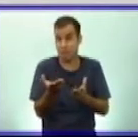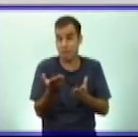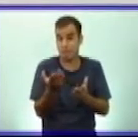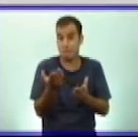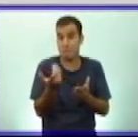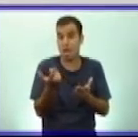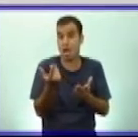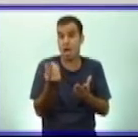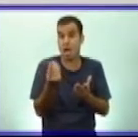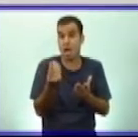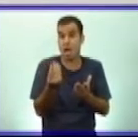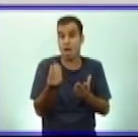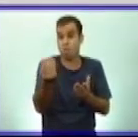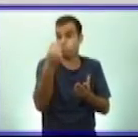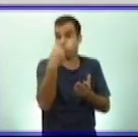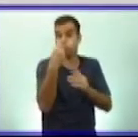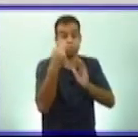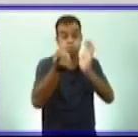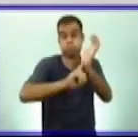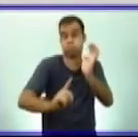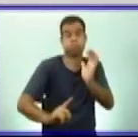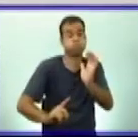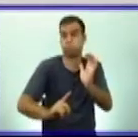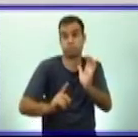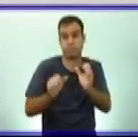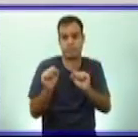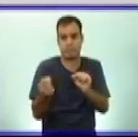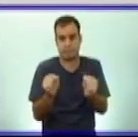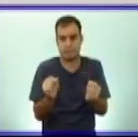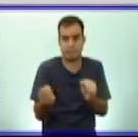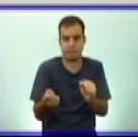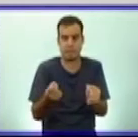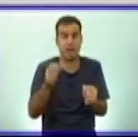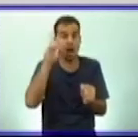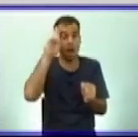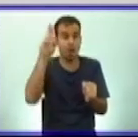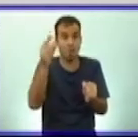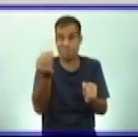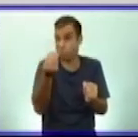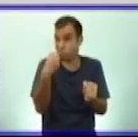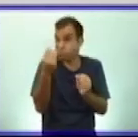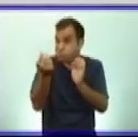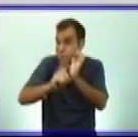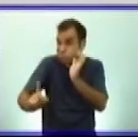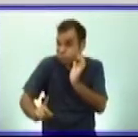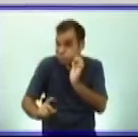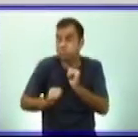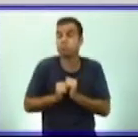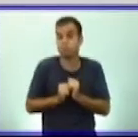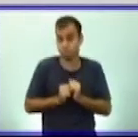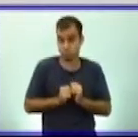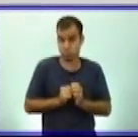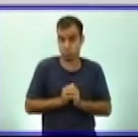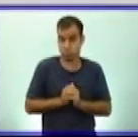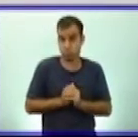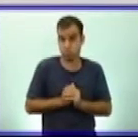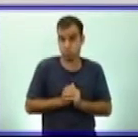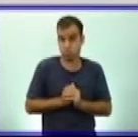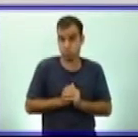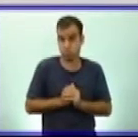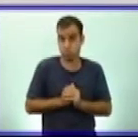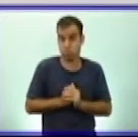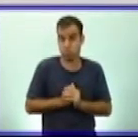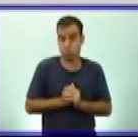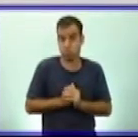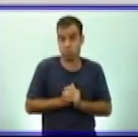de consumo, que usted recuerde que el consumo de corriente, el consumo de energía en el circuito,